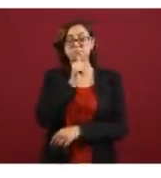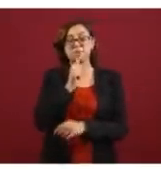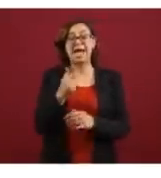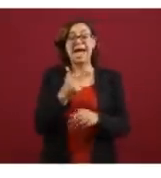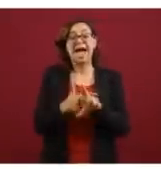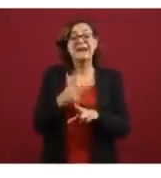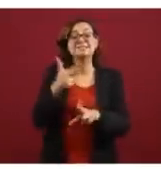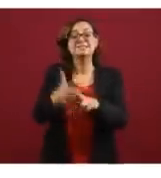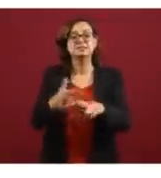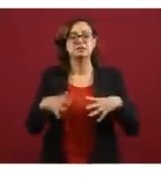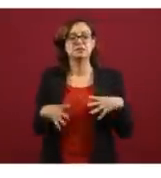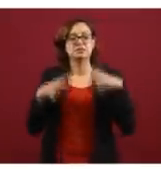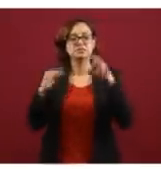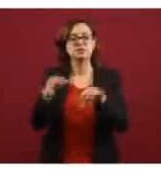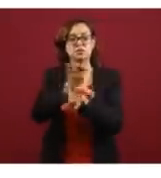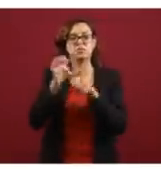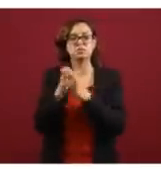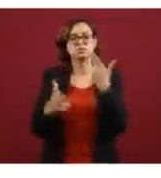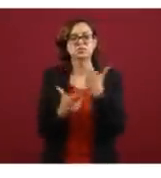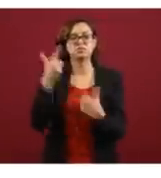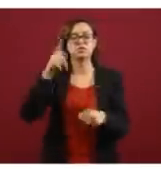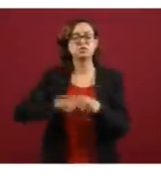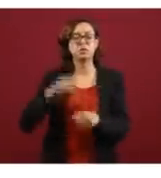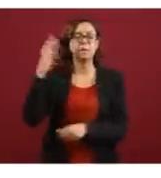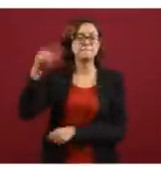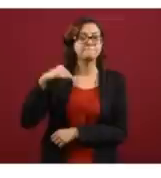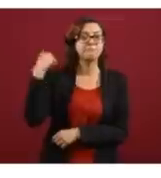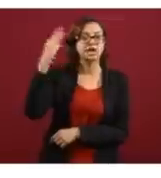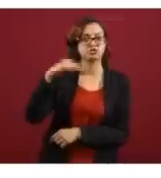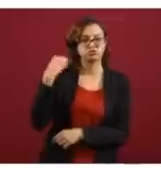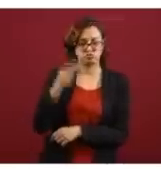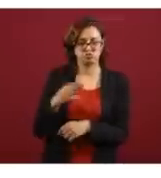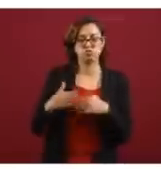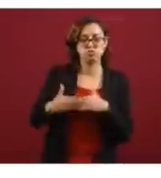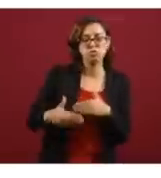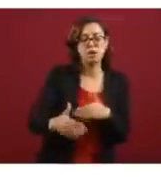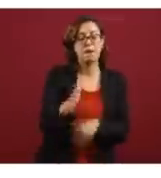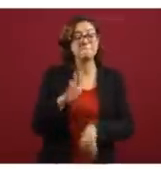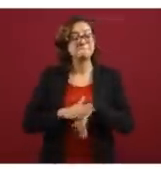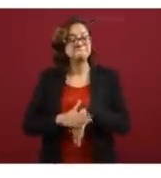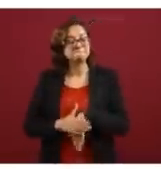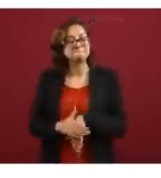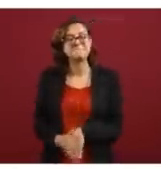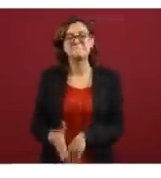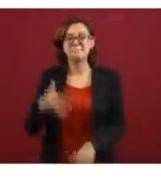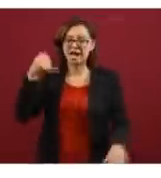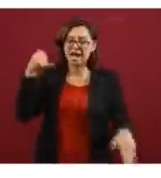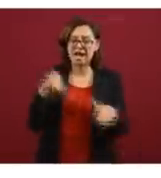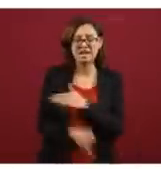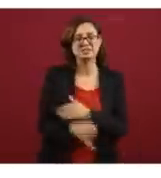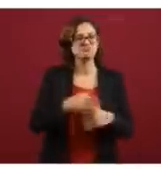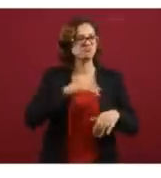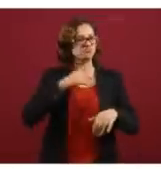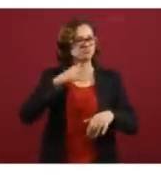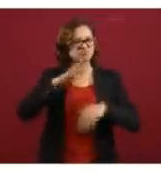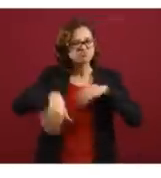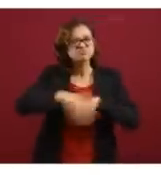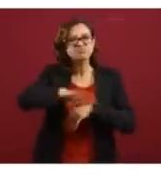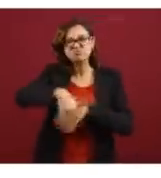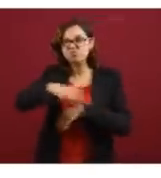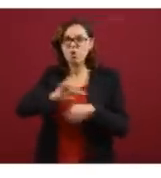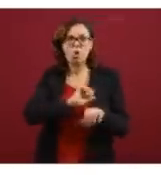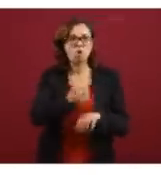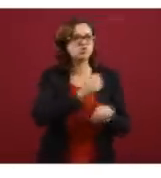Nacional de Búsqueda en el mes de marzo, y se van a intensificar las labores de búsqueda en distintas entidades. Por ejemplo,